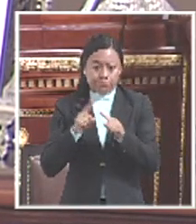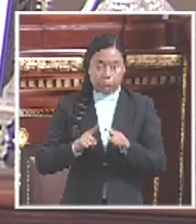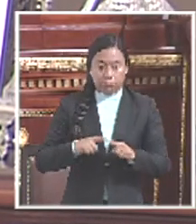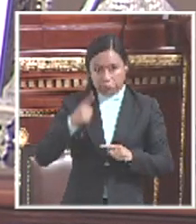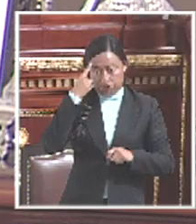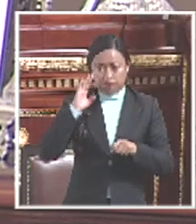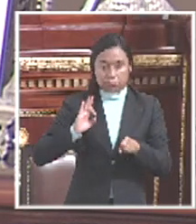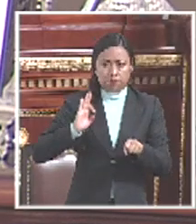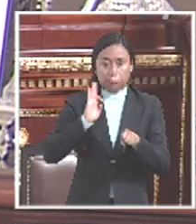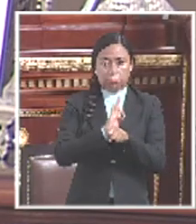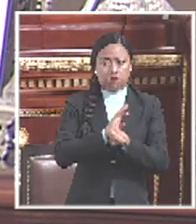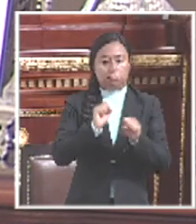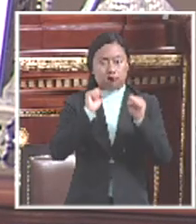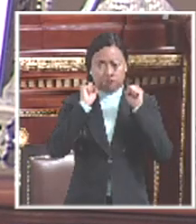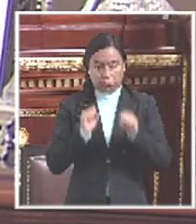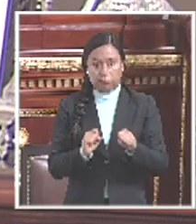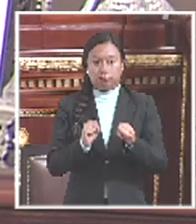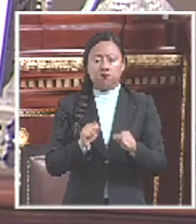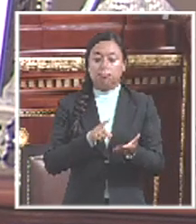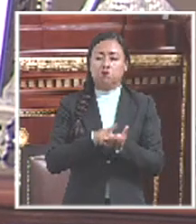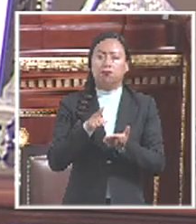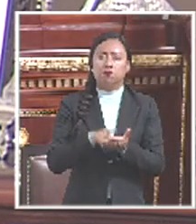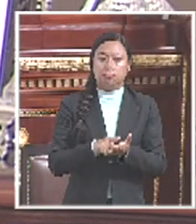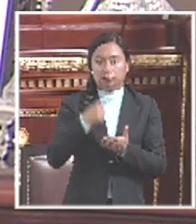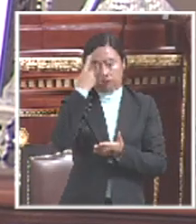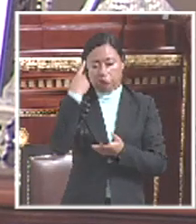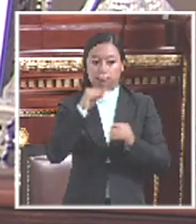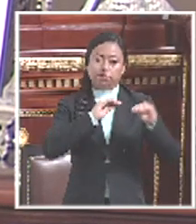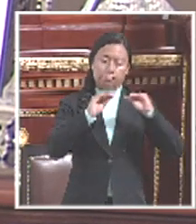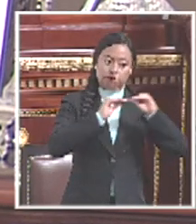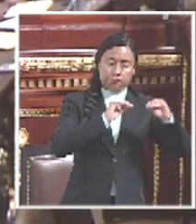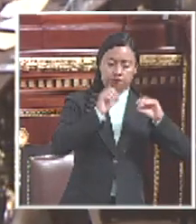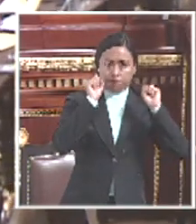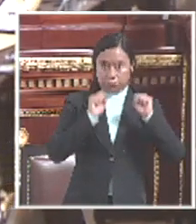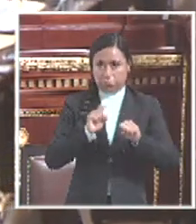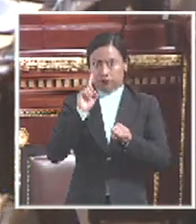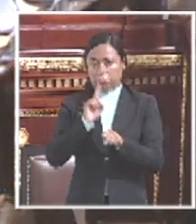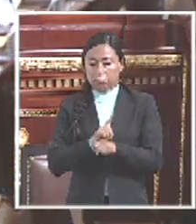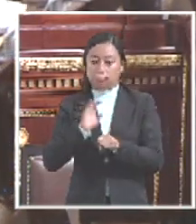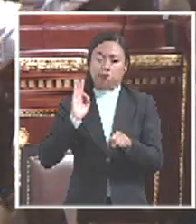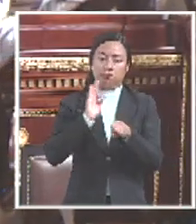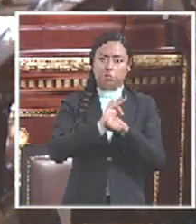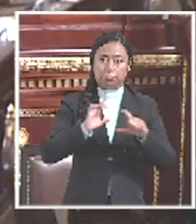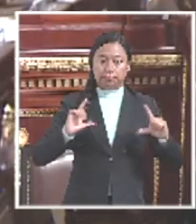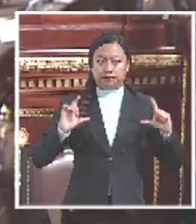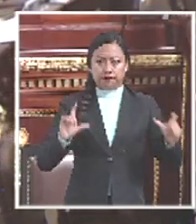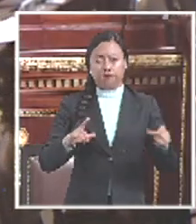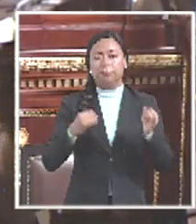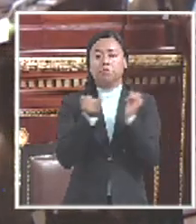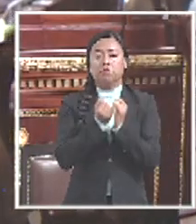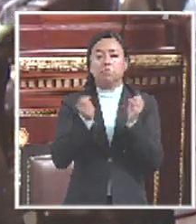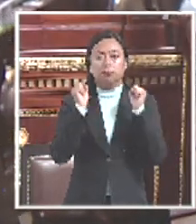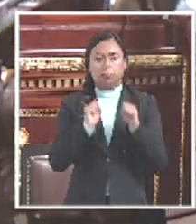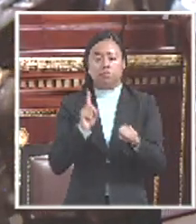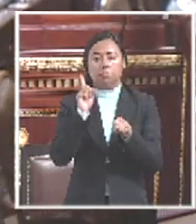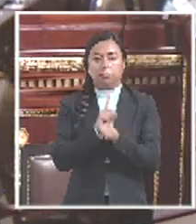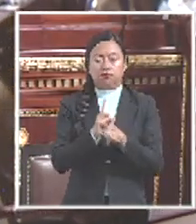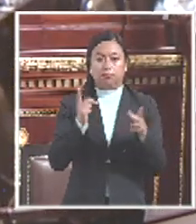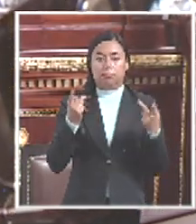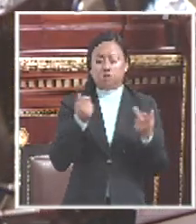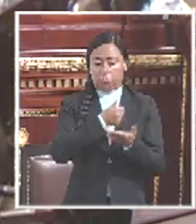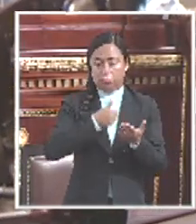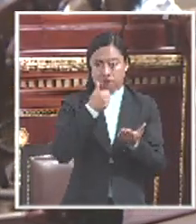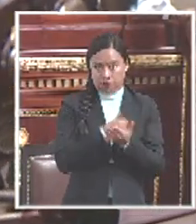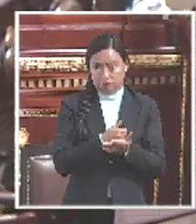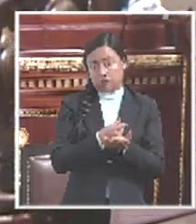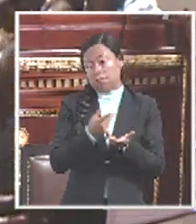proteger y garantizar los derechos a la movilidad, seguridad, a la protección civil y a la seguridad urbana de las personas